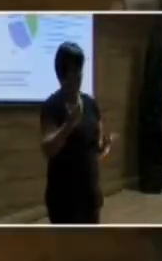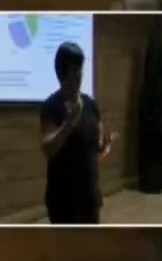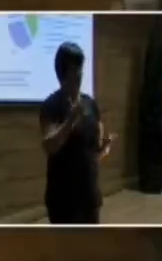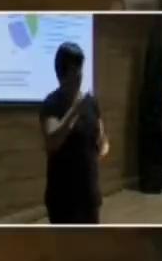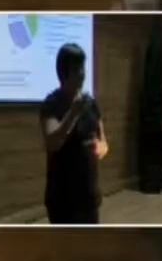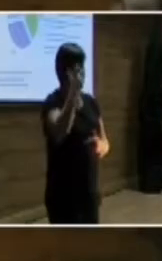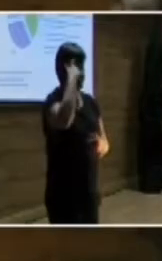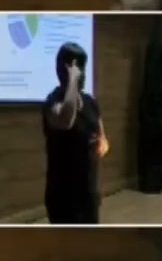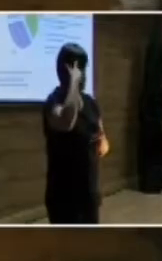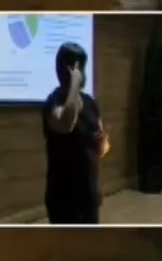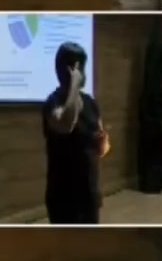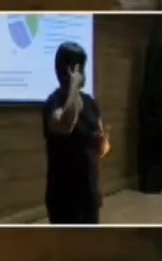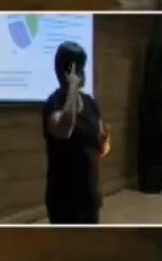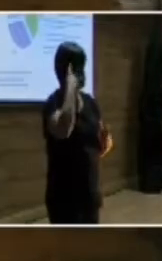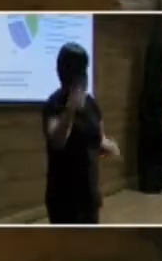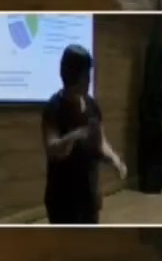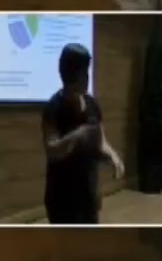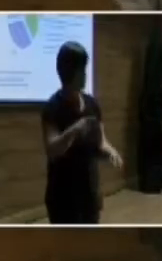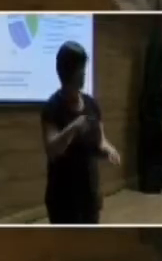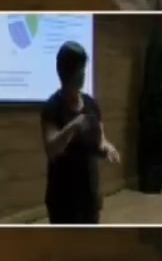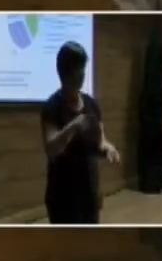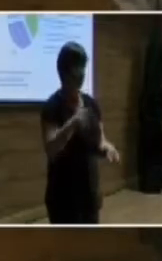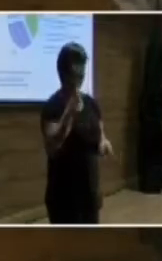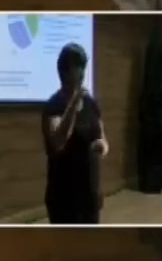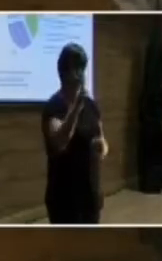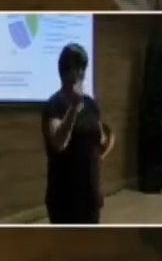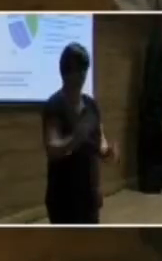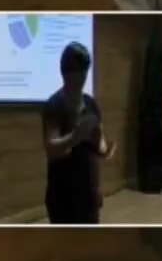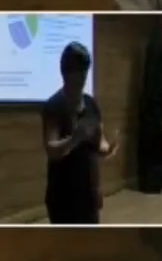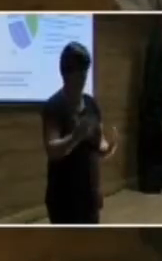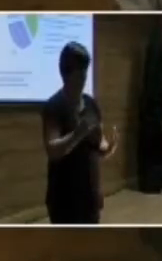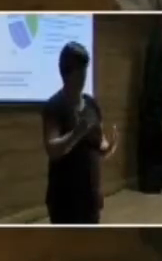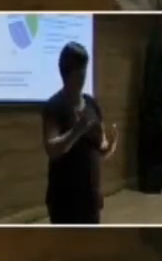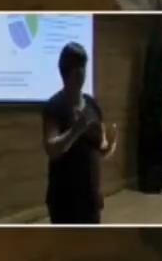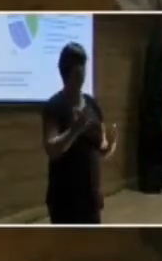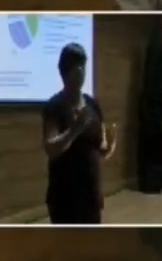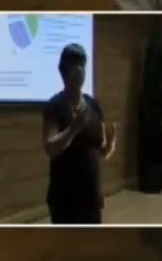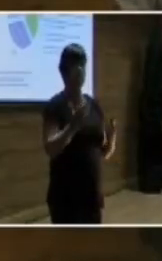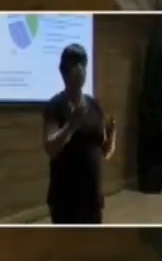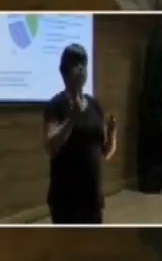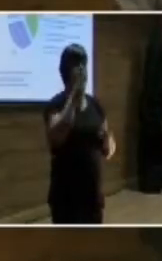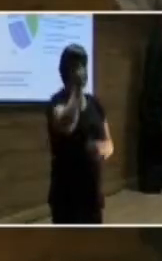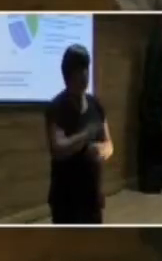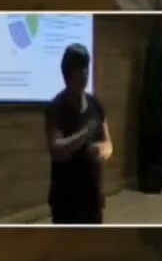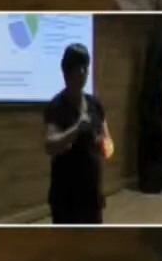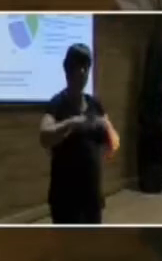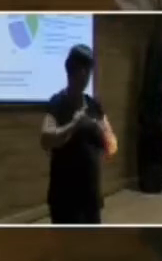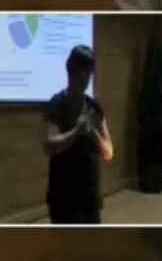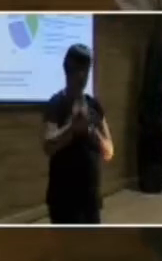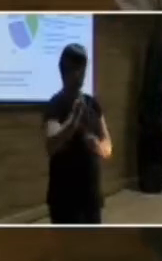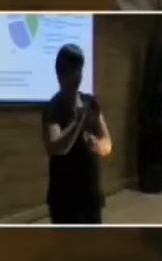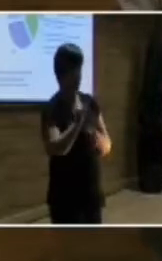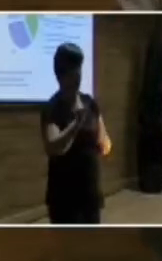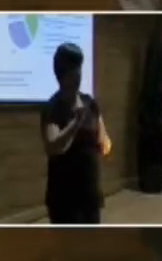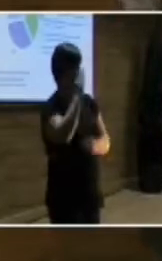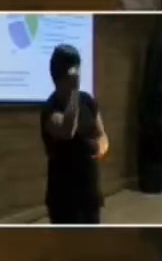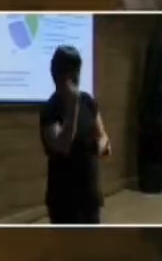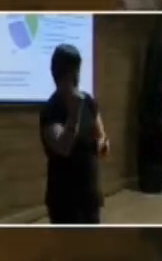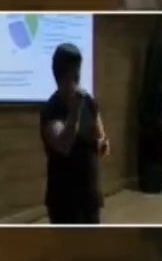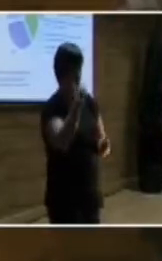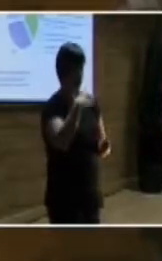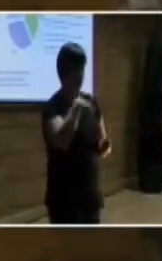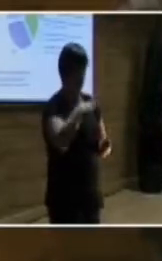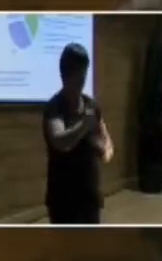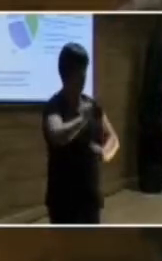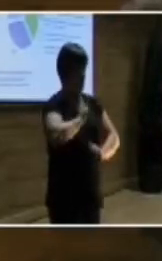bueno. A una de cada 3 personas conocer que un familiar tiene Alzheimer le produce alivio, y a otra de cada 3 personas le permite